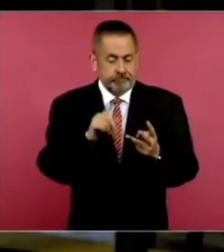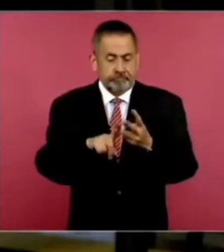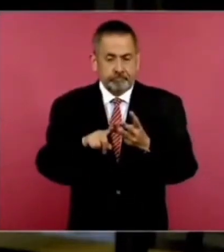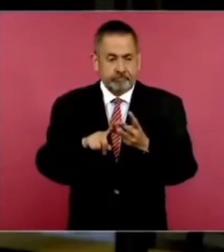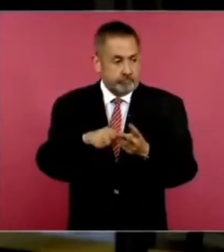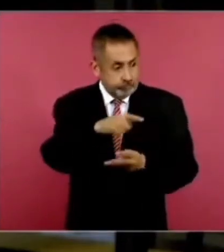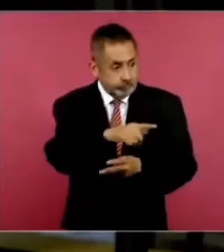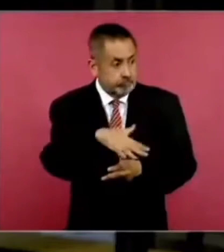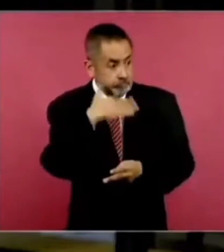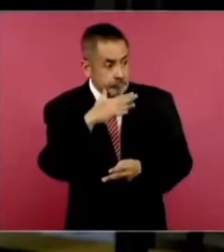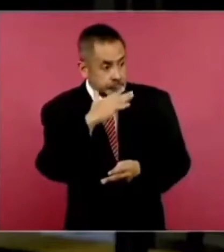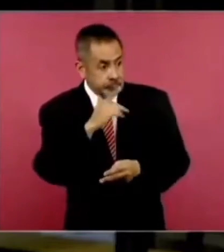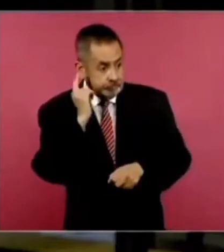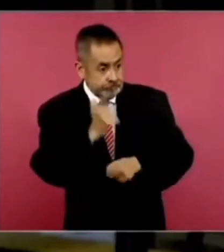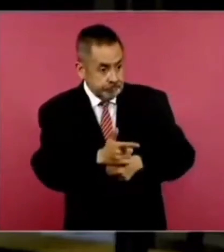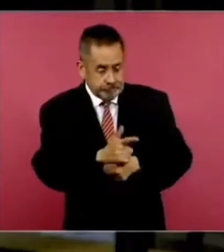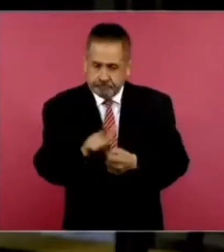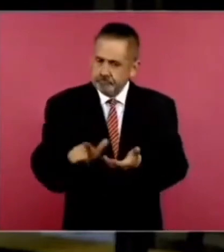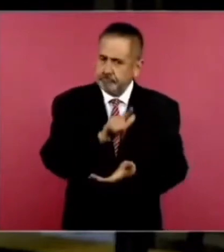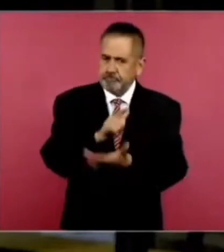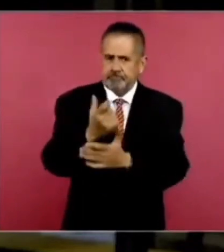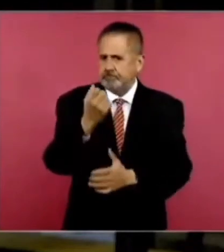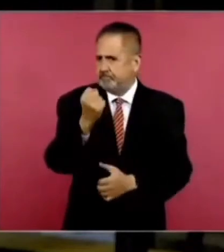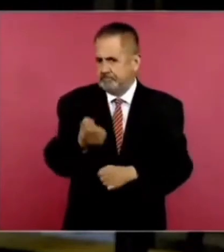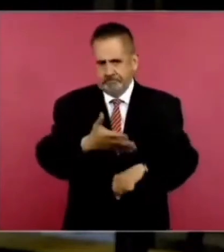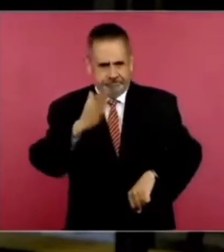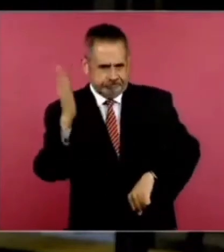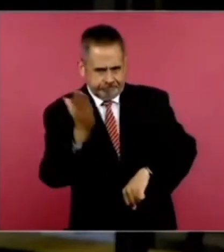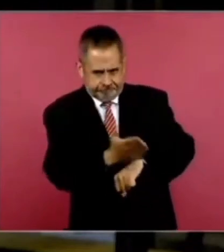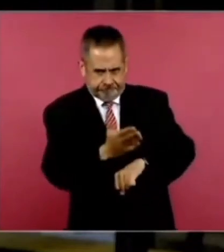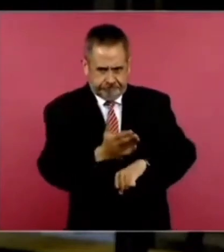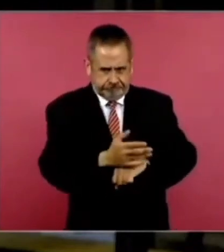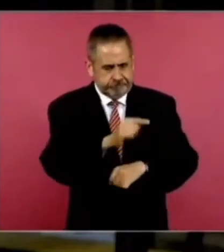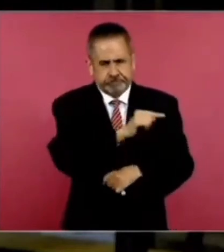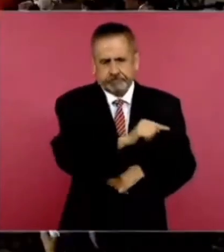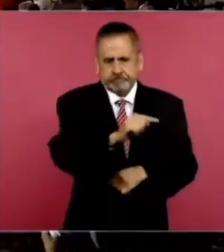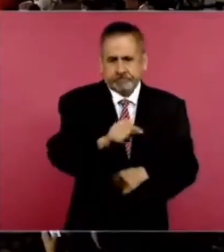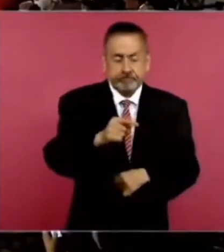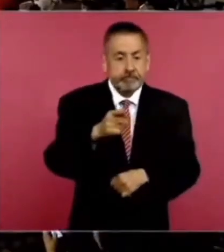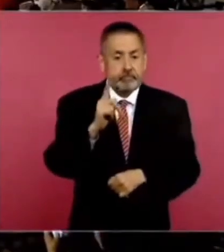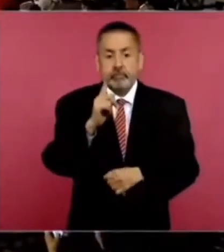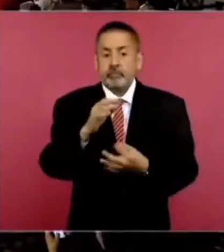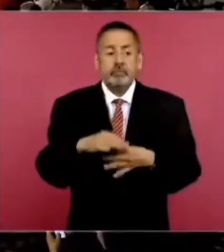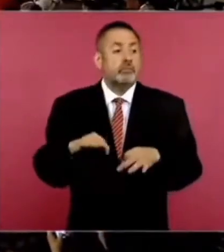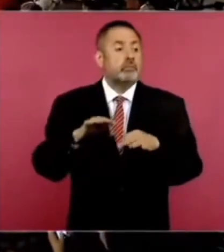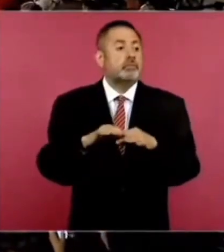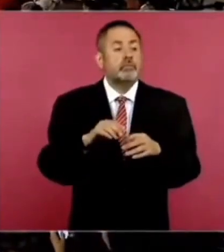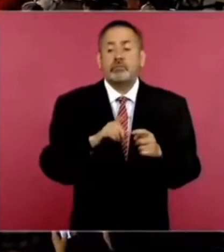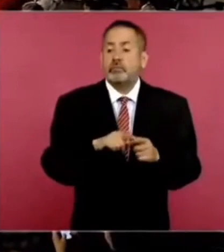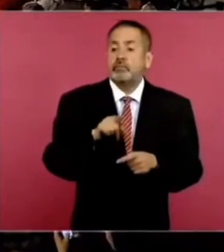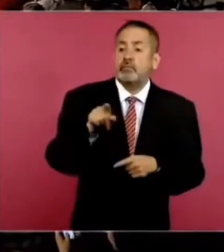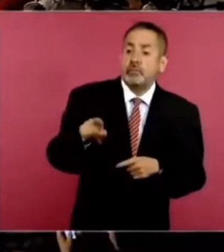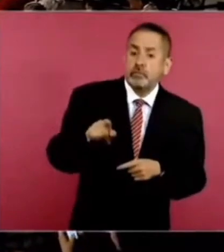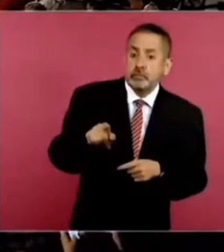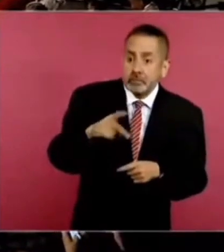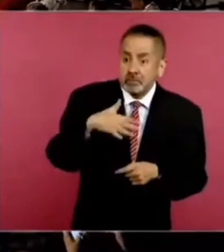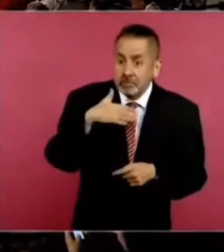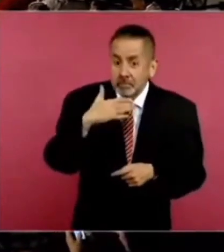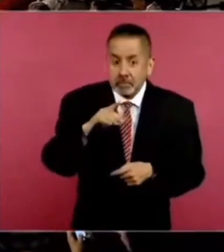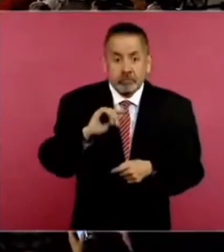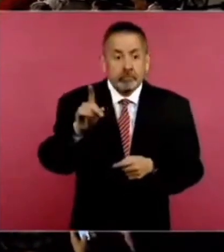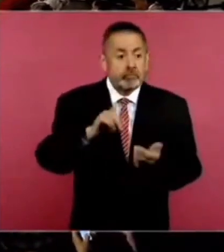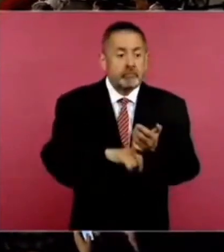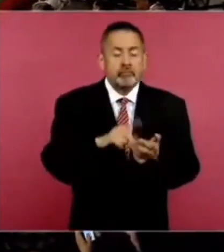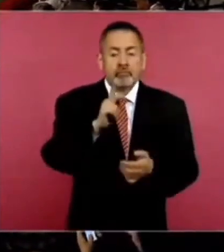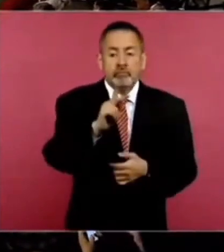de corrupción que provengan de cualquier sector, pero se pondrá especial atención cuando la corrupción provenga del Poder